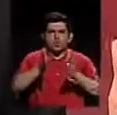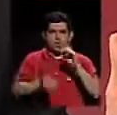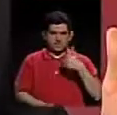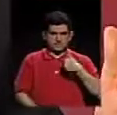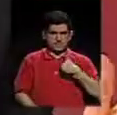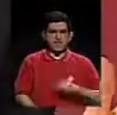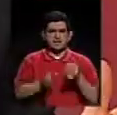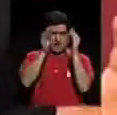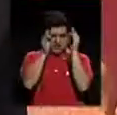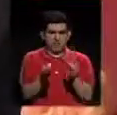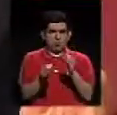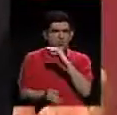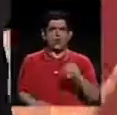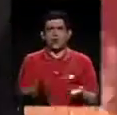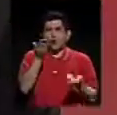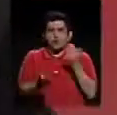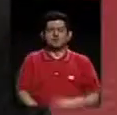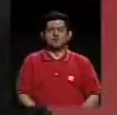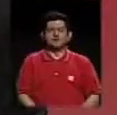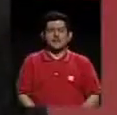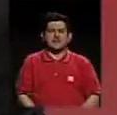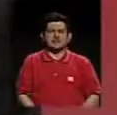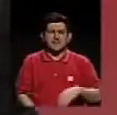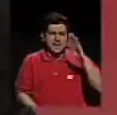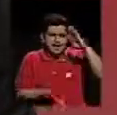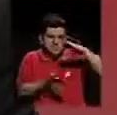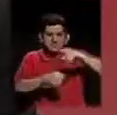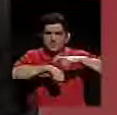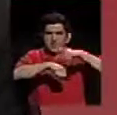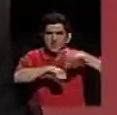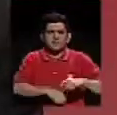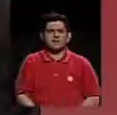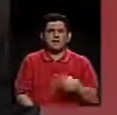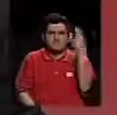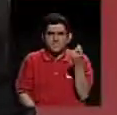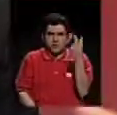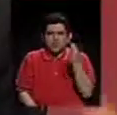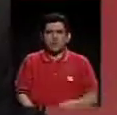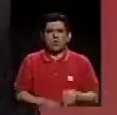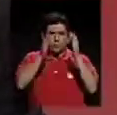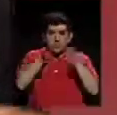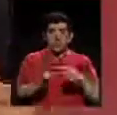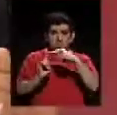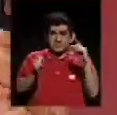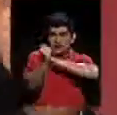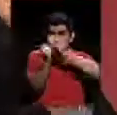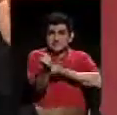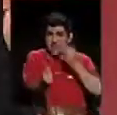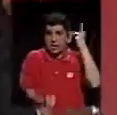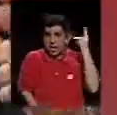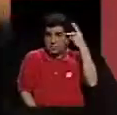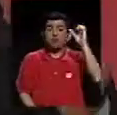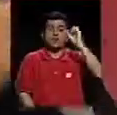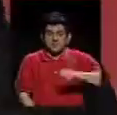tribunal o acortar los plazos de jubilación de jueces. Desde el poder político. Exactamente, bueno, porque claro,